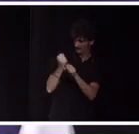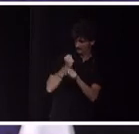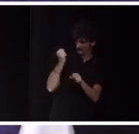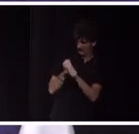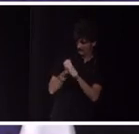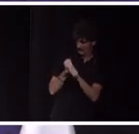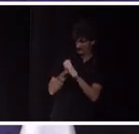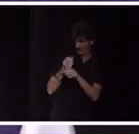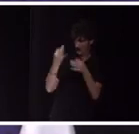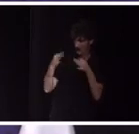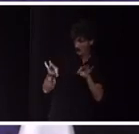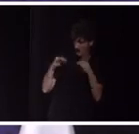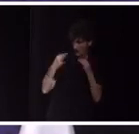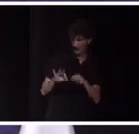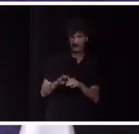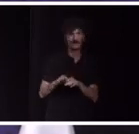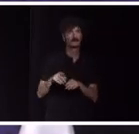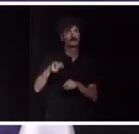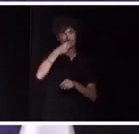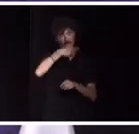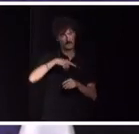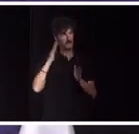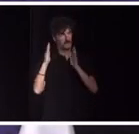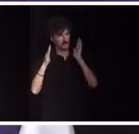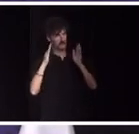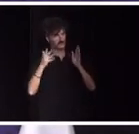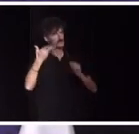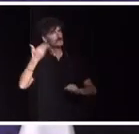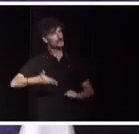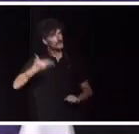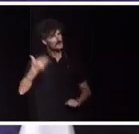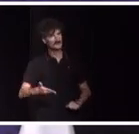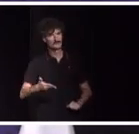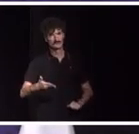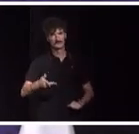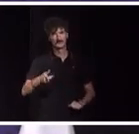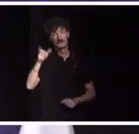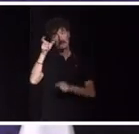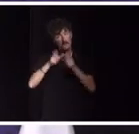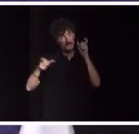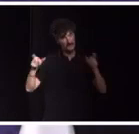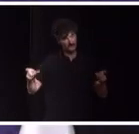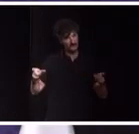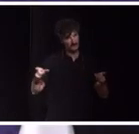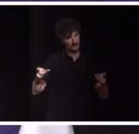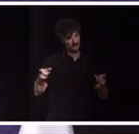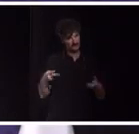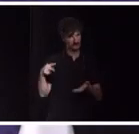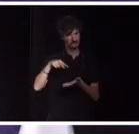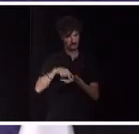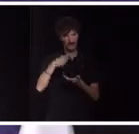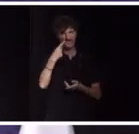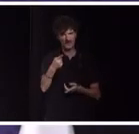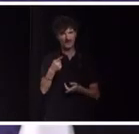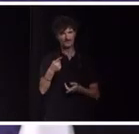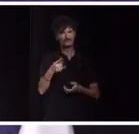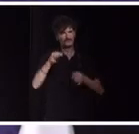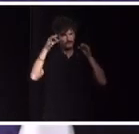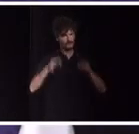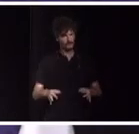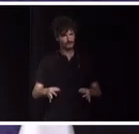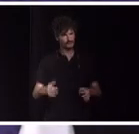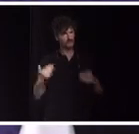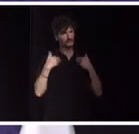que hay momentos en los que es muy importante que haya gente que se ponga de pie, se plante y se niegue a asumir la